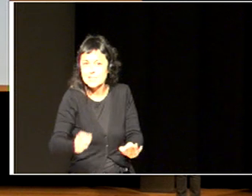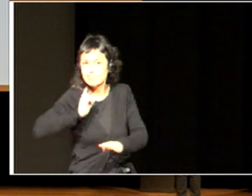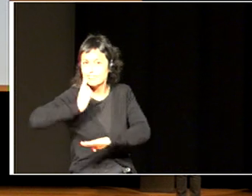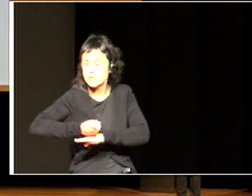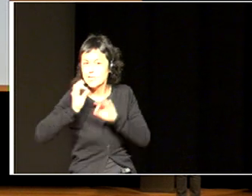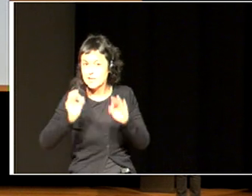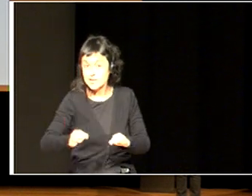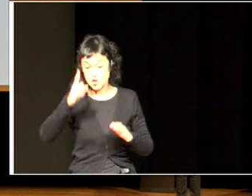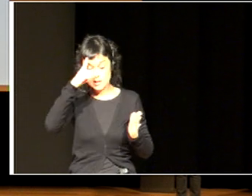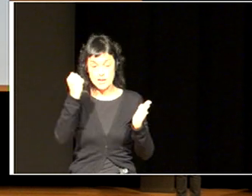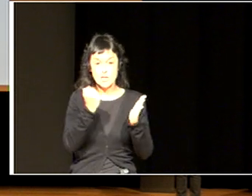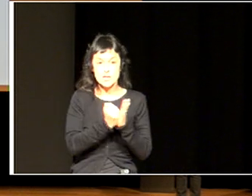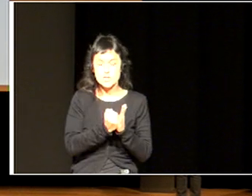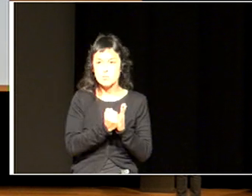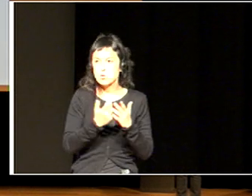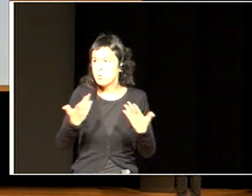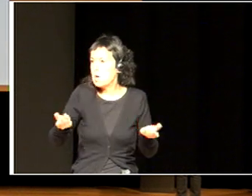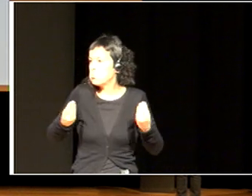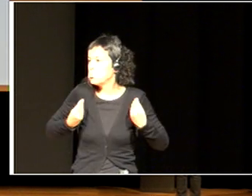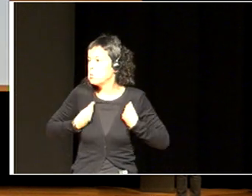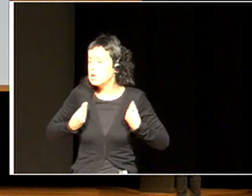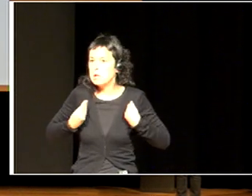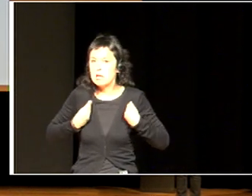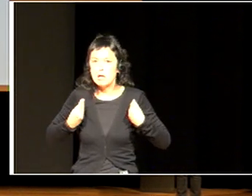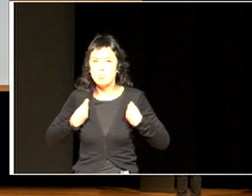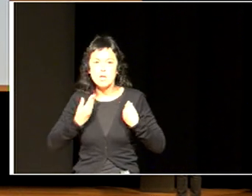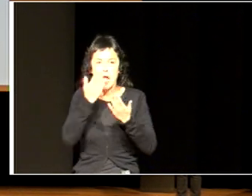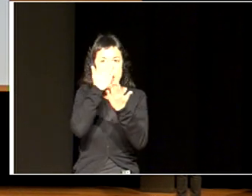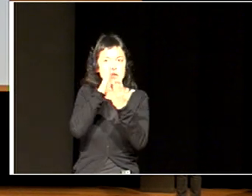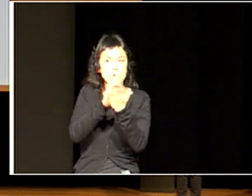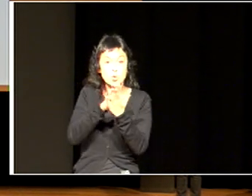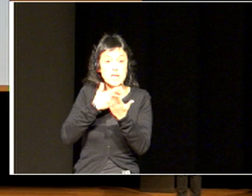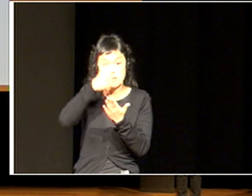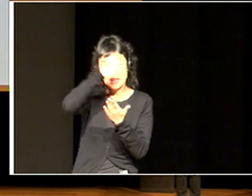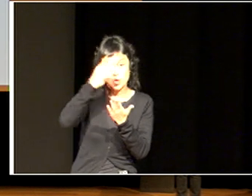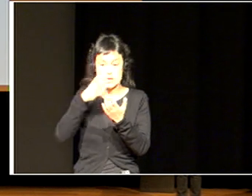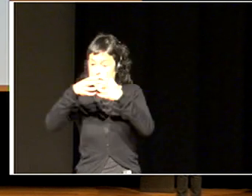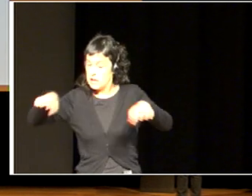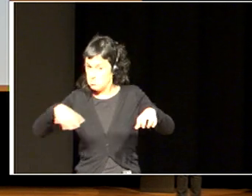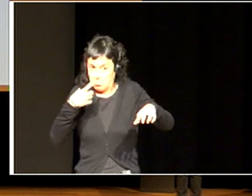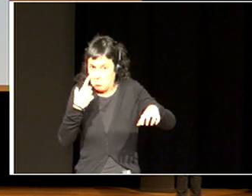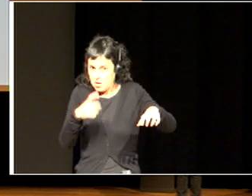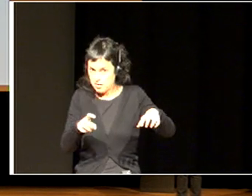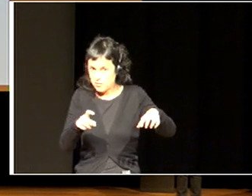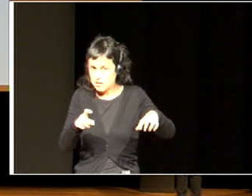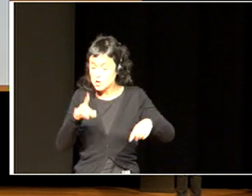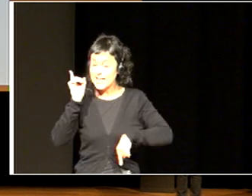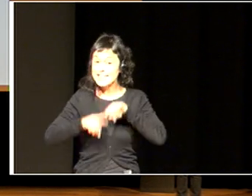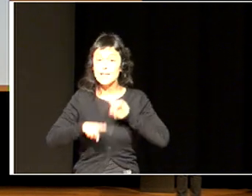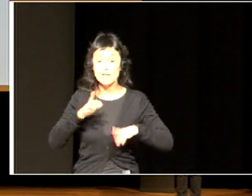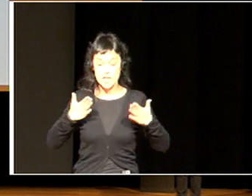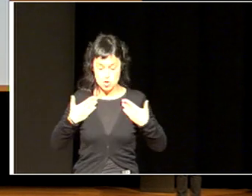es que actitudes en la vida que no tendrían por qué estar sesgadas por género es decir dependiendo de mis circunstancias